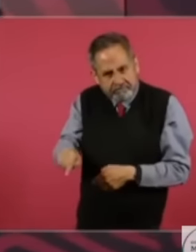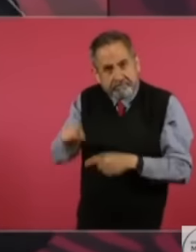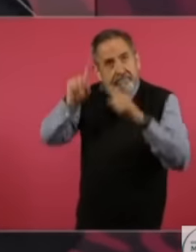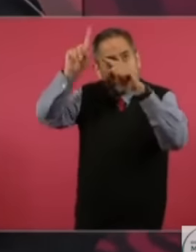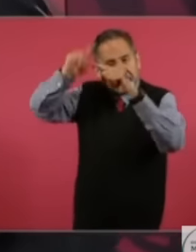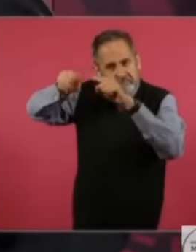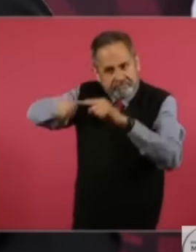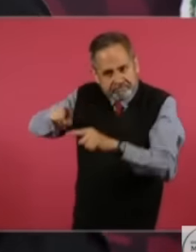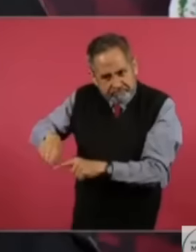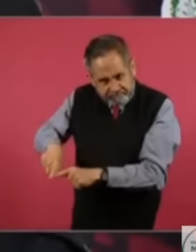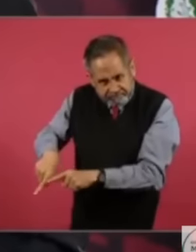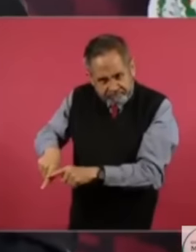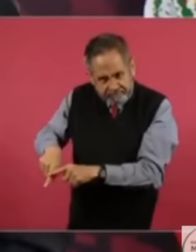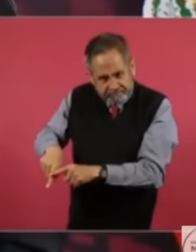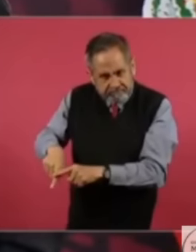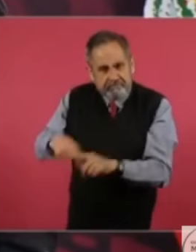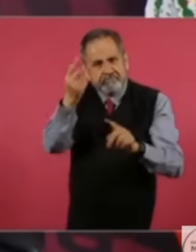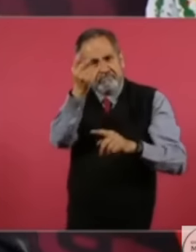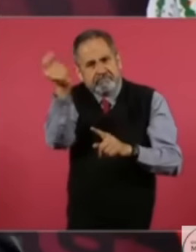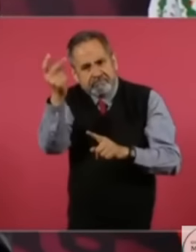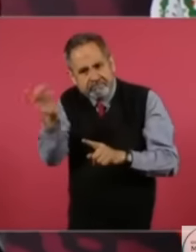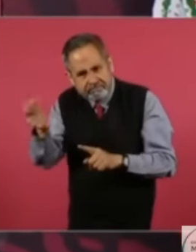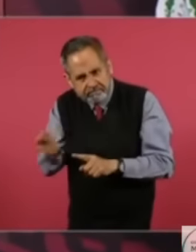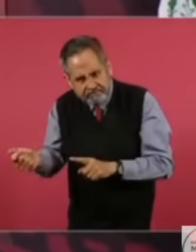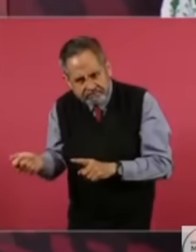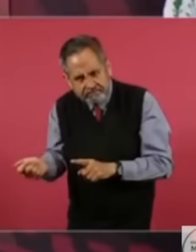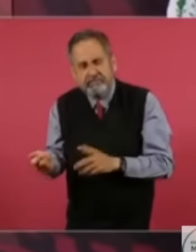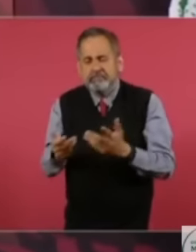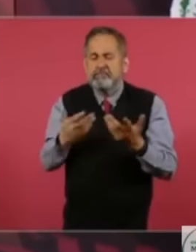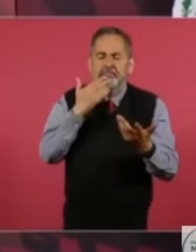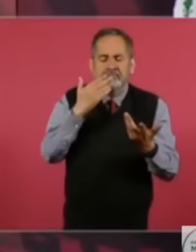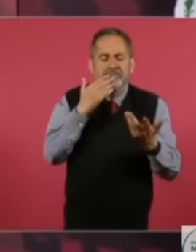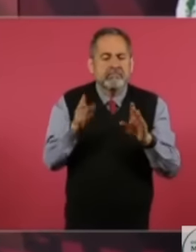No hemos tenido casos